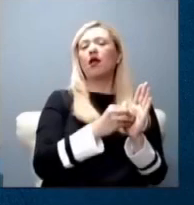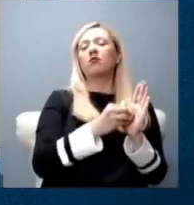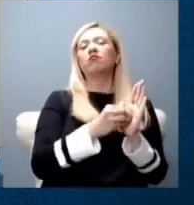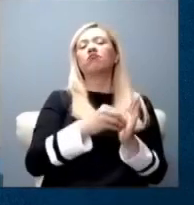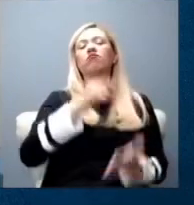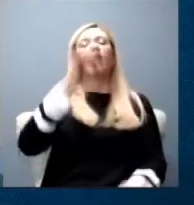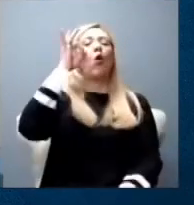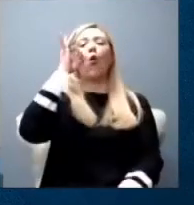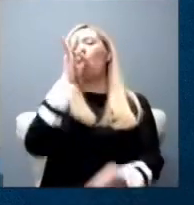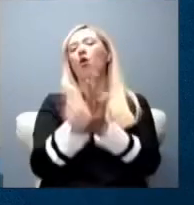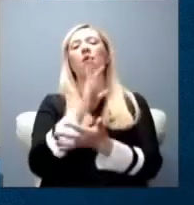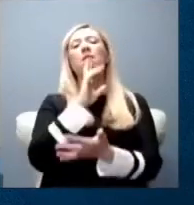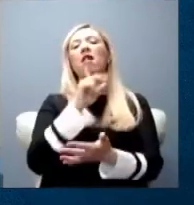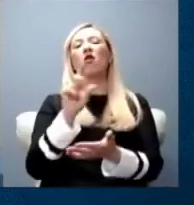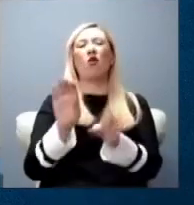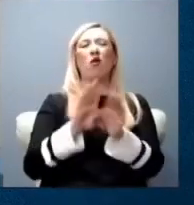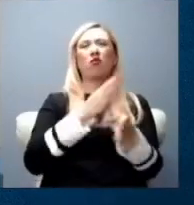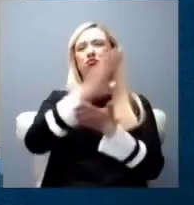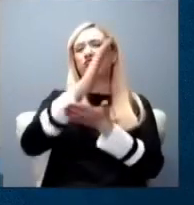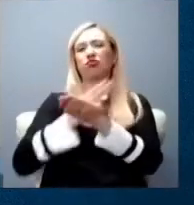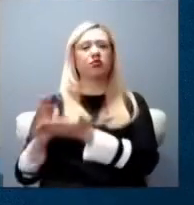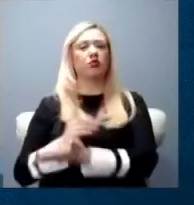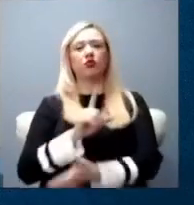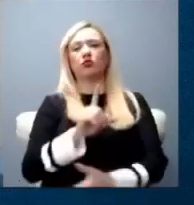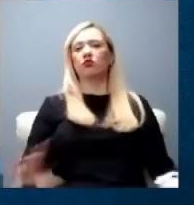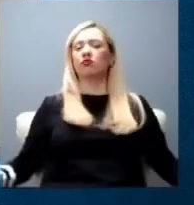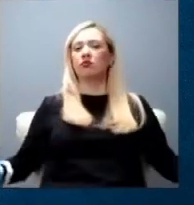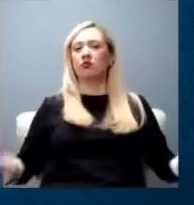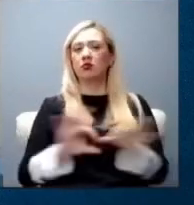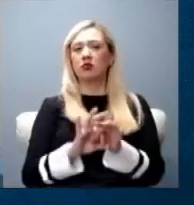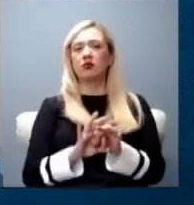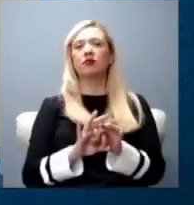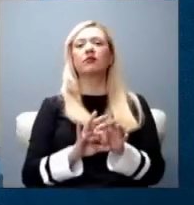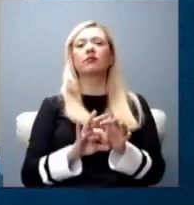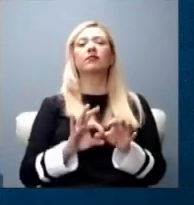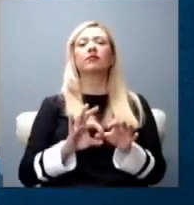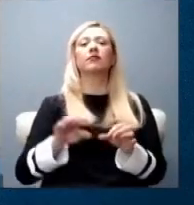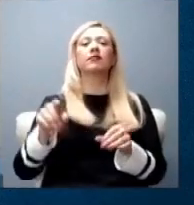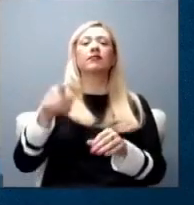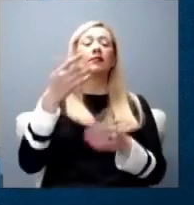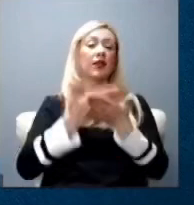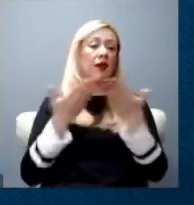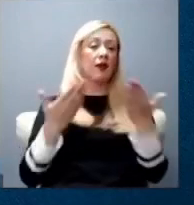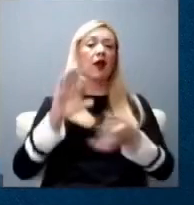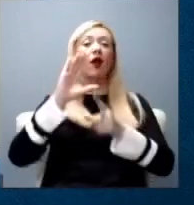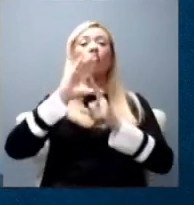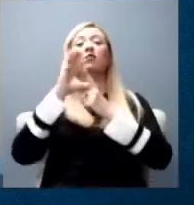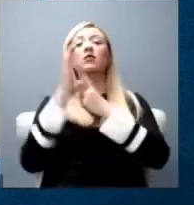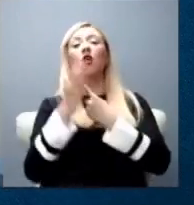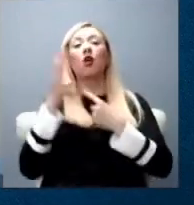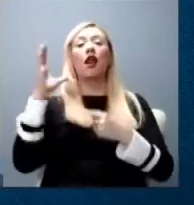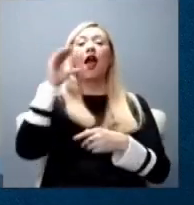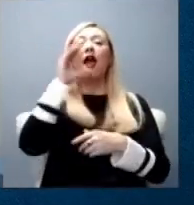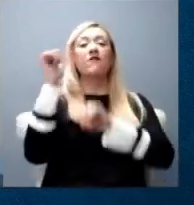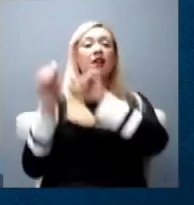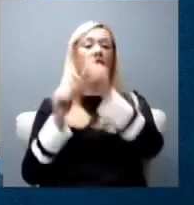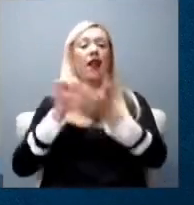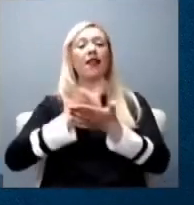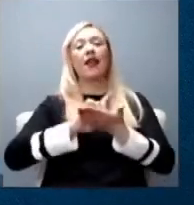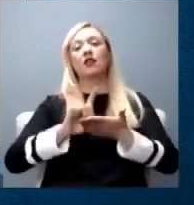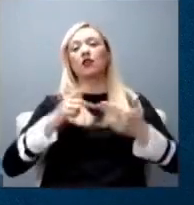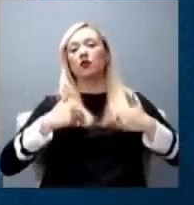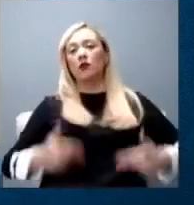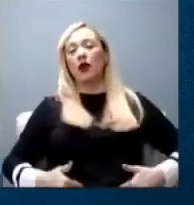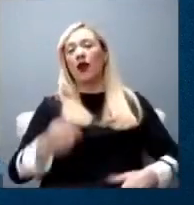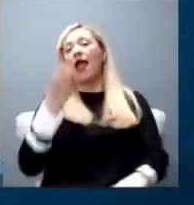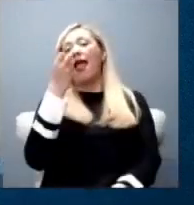de Derechos Humanos. Y en el ámbito del sistema africano lo que tenemos es la Comisión Africana de Derechos Humanos, ¿no? Entonces, esas